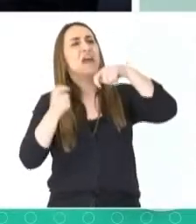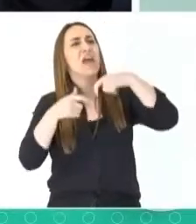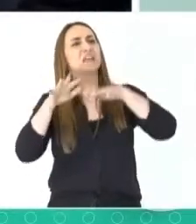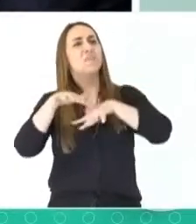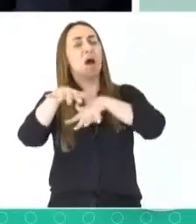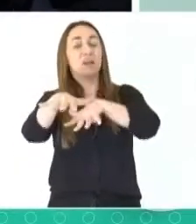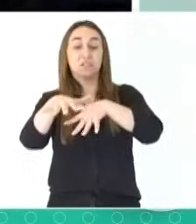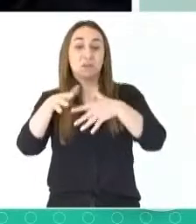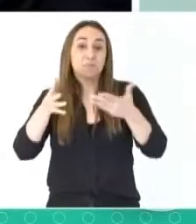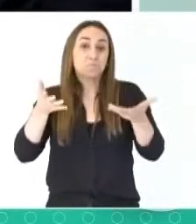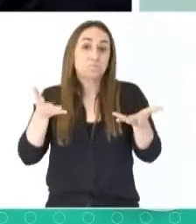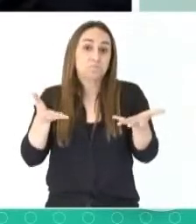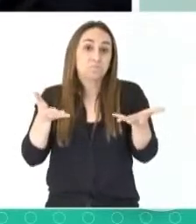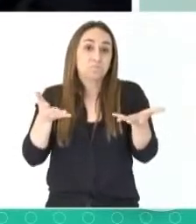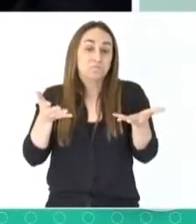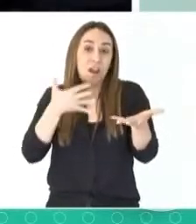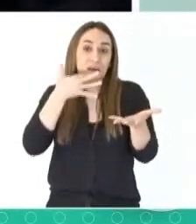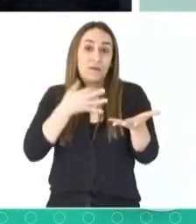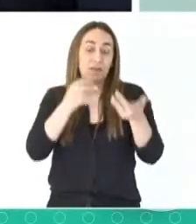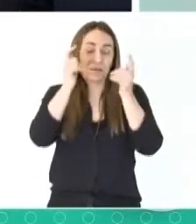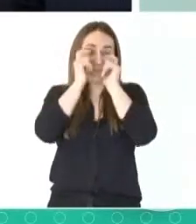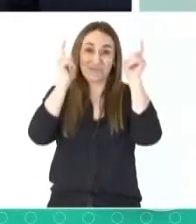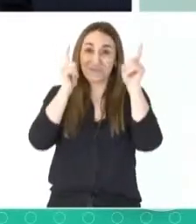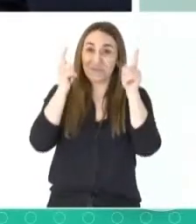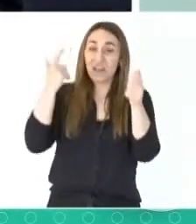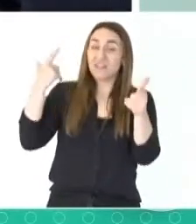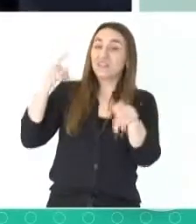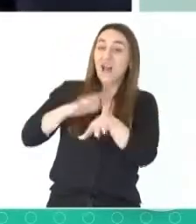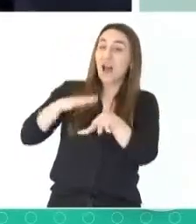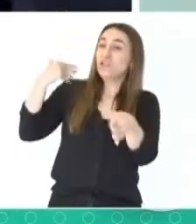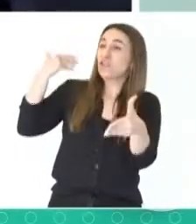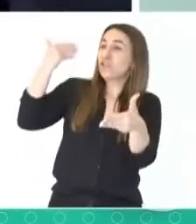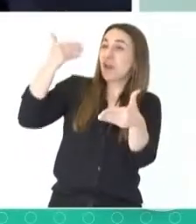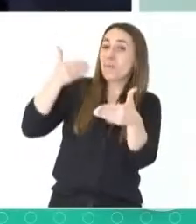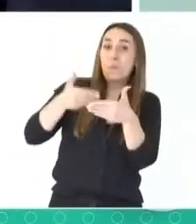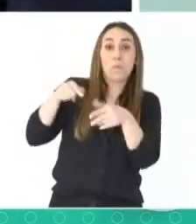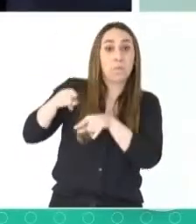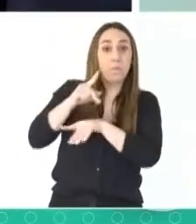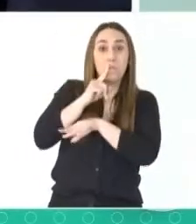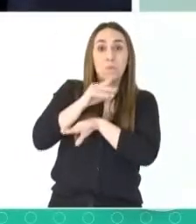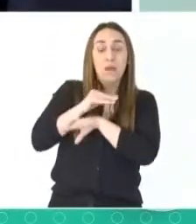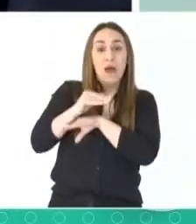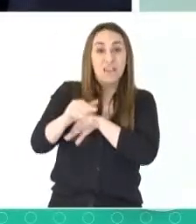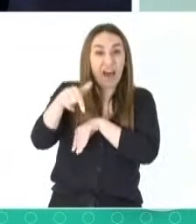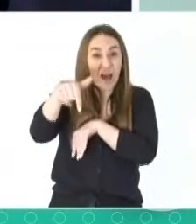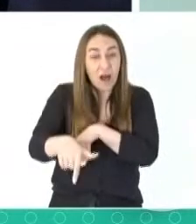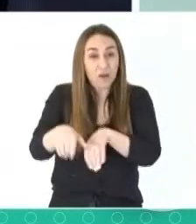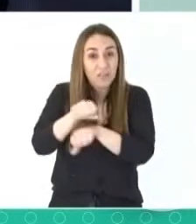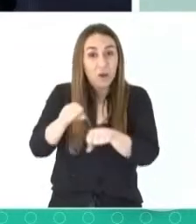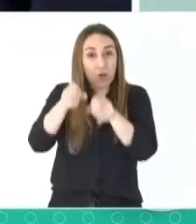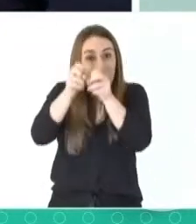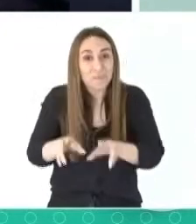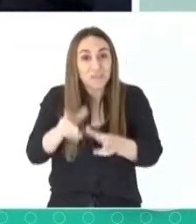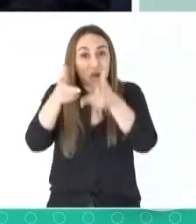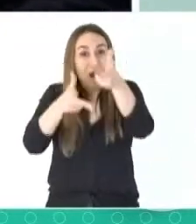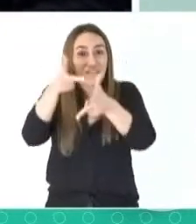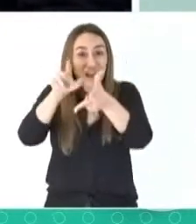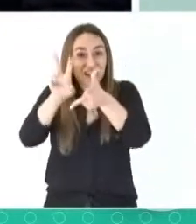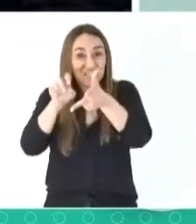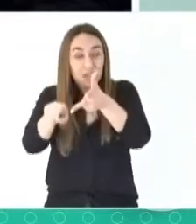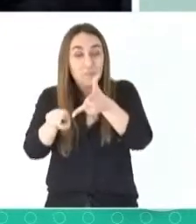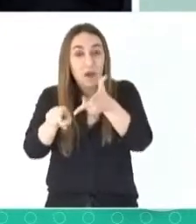no hubiera pasado nada que Recién ahora empiecen a hablar de eso qué es lo que cambió O qué es lo que tienen pensado hacer distinto de los últimos 16 años